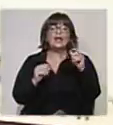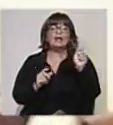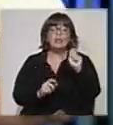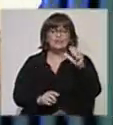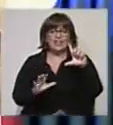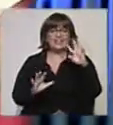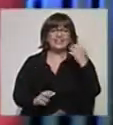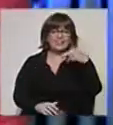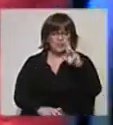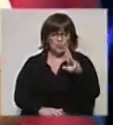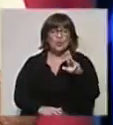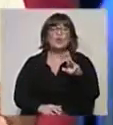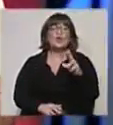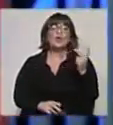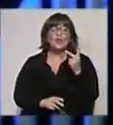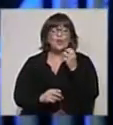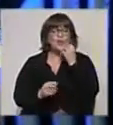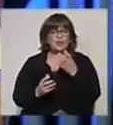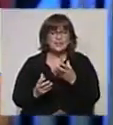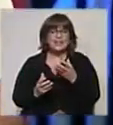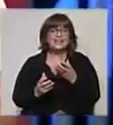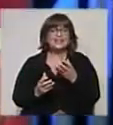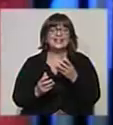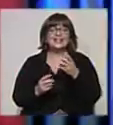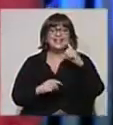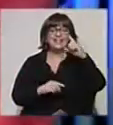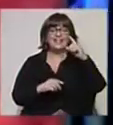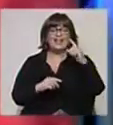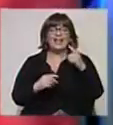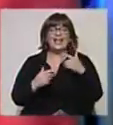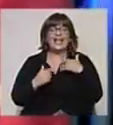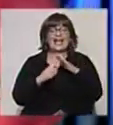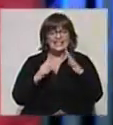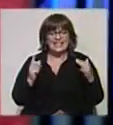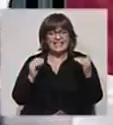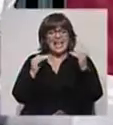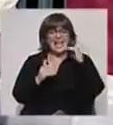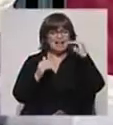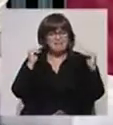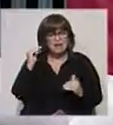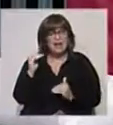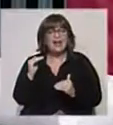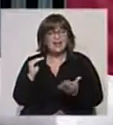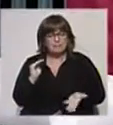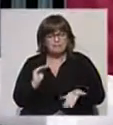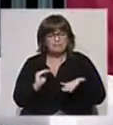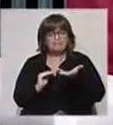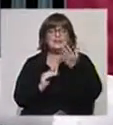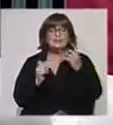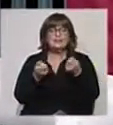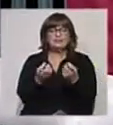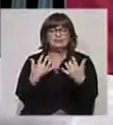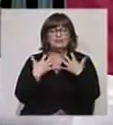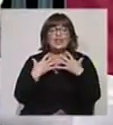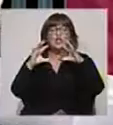Televisión Pública, Majo Borges, Zaposás. ¿Qué haces, Majo? ¿Todo bien? Inversamente proporcional a la energía que uno traía, la energía emanada detrás de cámaras. Por